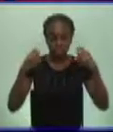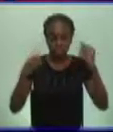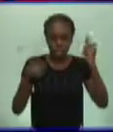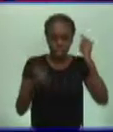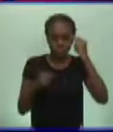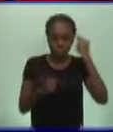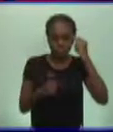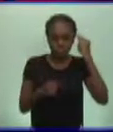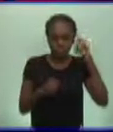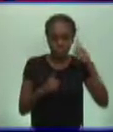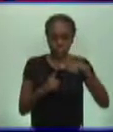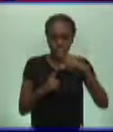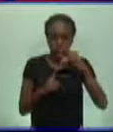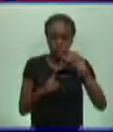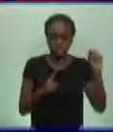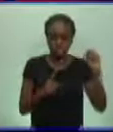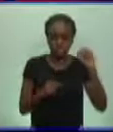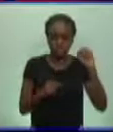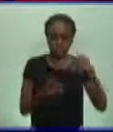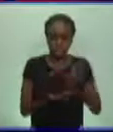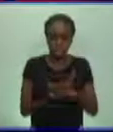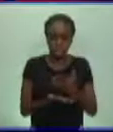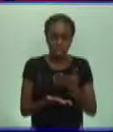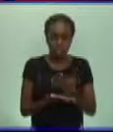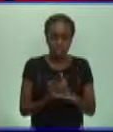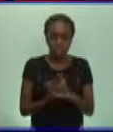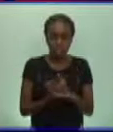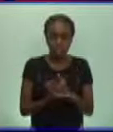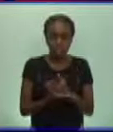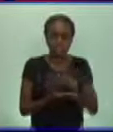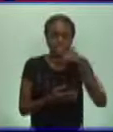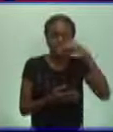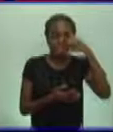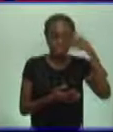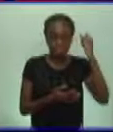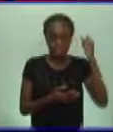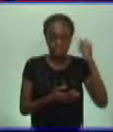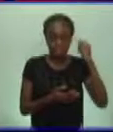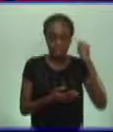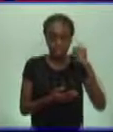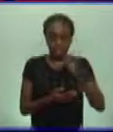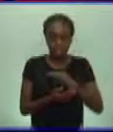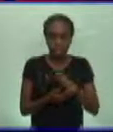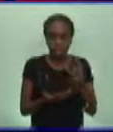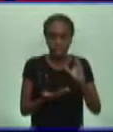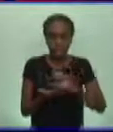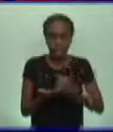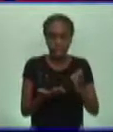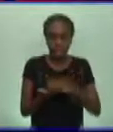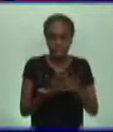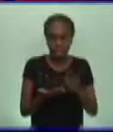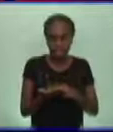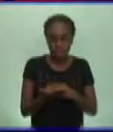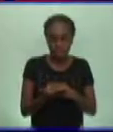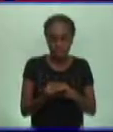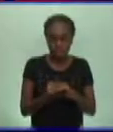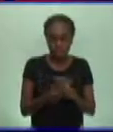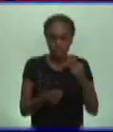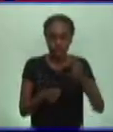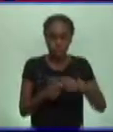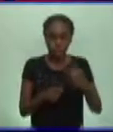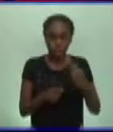de la lectura que trabajaremos hoy. Claro que sí, aparece en su libro de texto y se llama